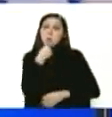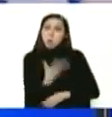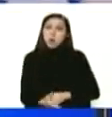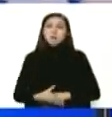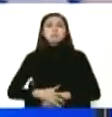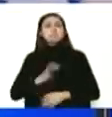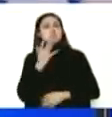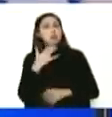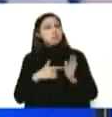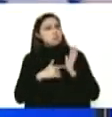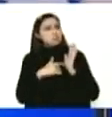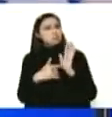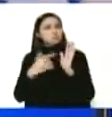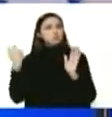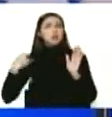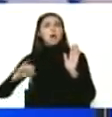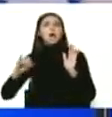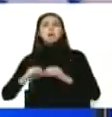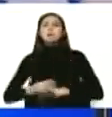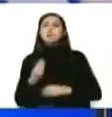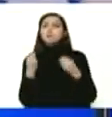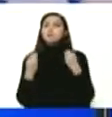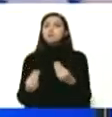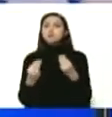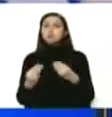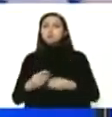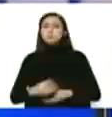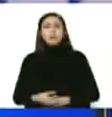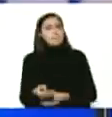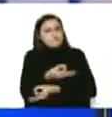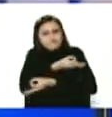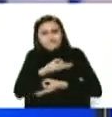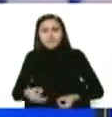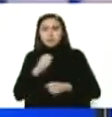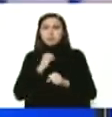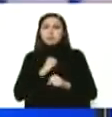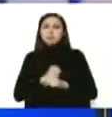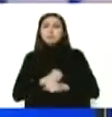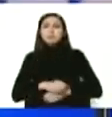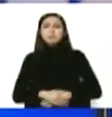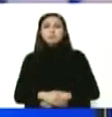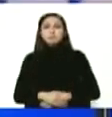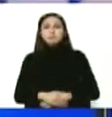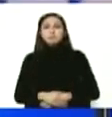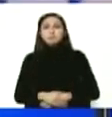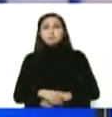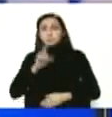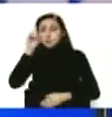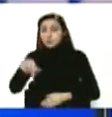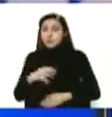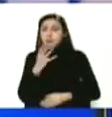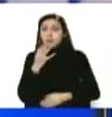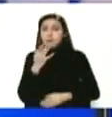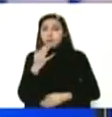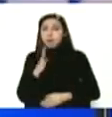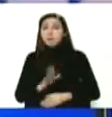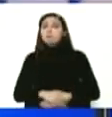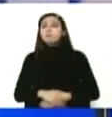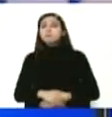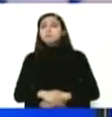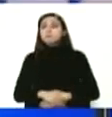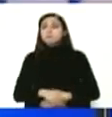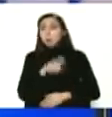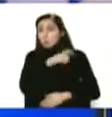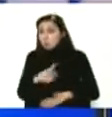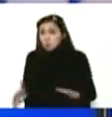ejemplos, bastante, mucha objetividad. Pero también hay ejemplos en que compañeros